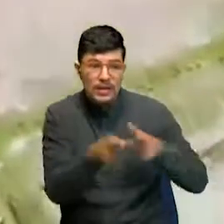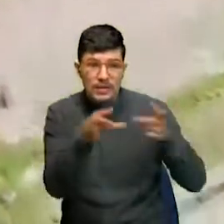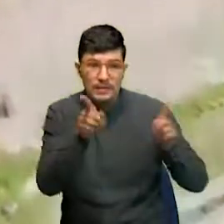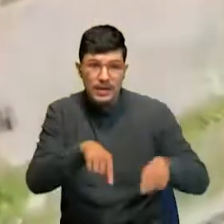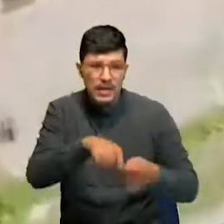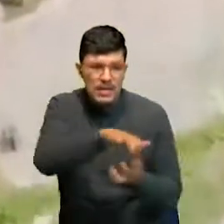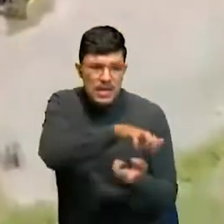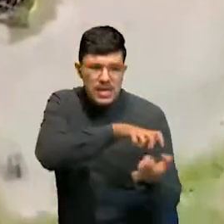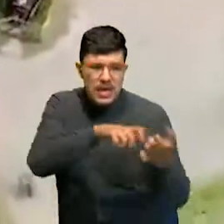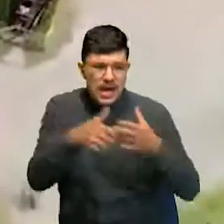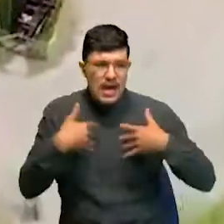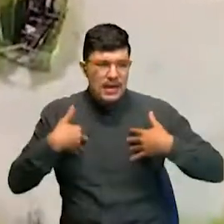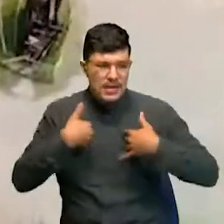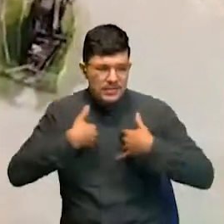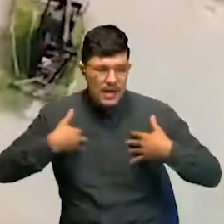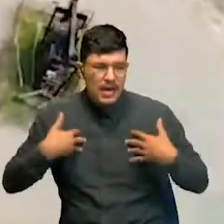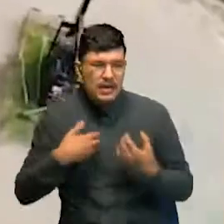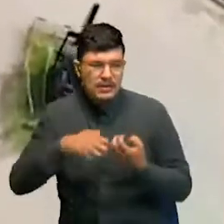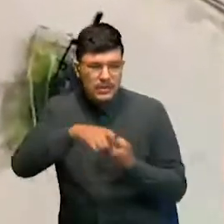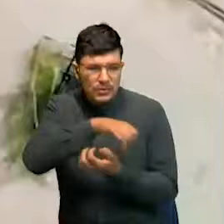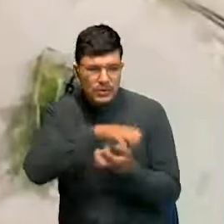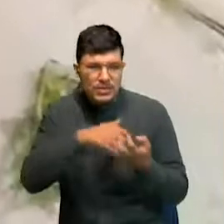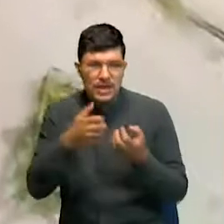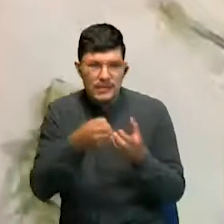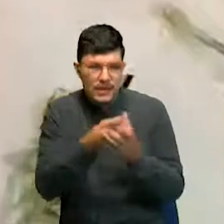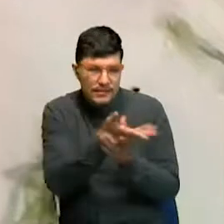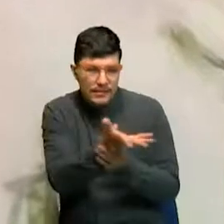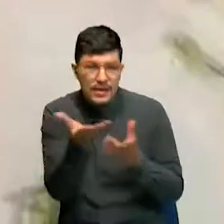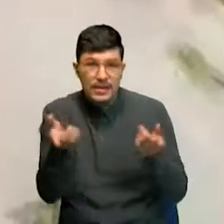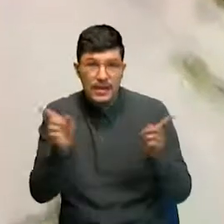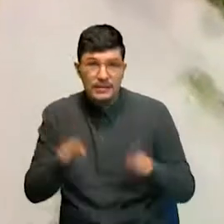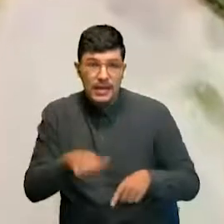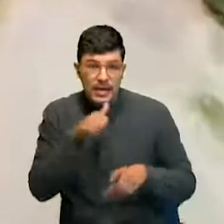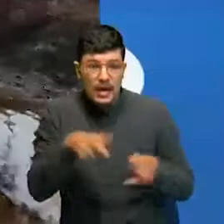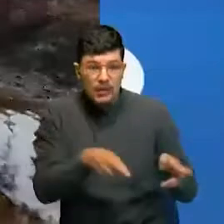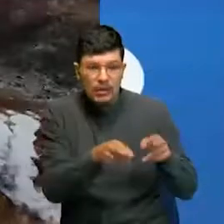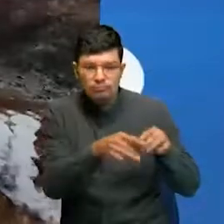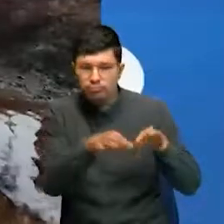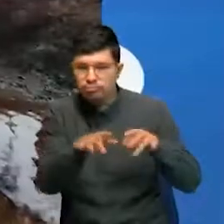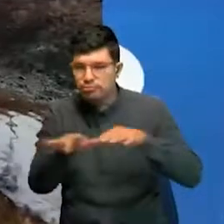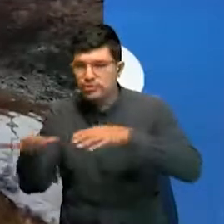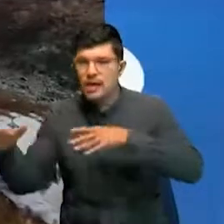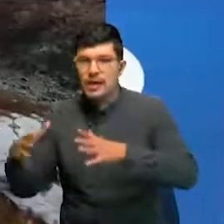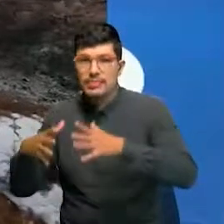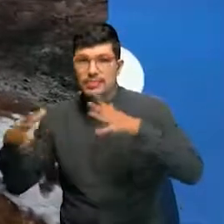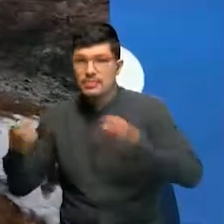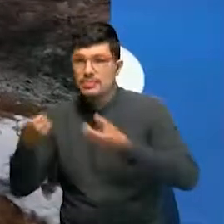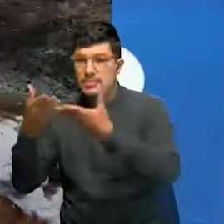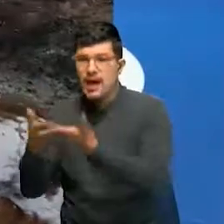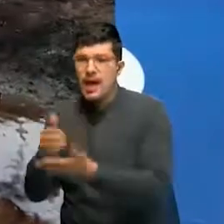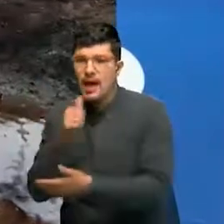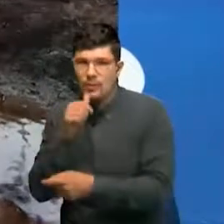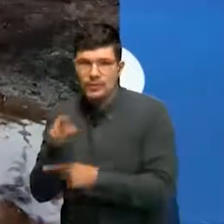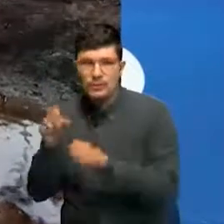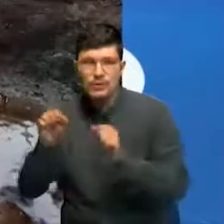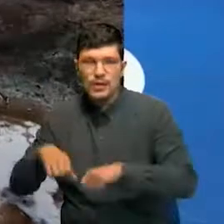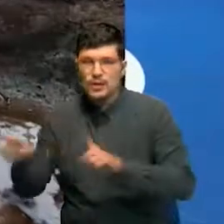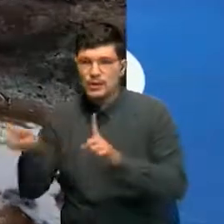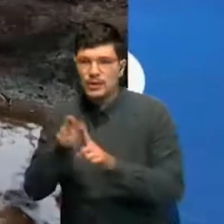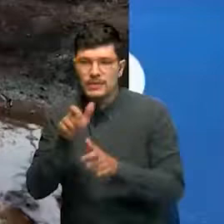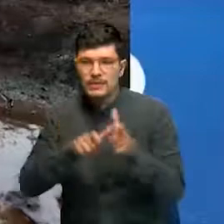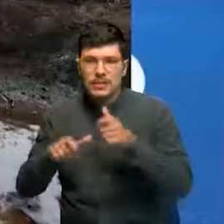de abastecimiento de seres humanos, como es la población de Barranca Bermeja. El llamado es a Ecopetrol y a